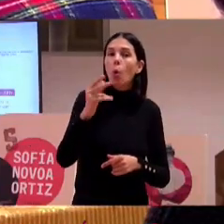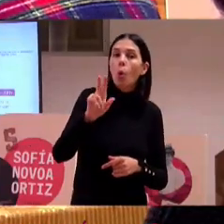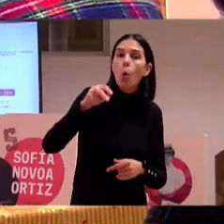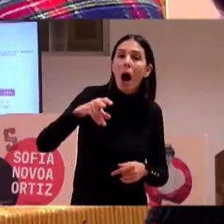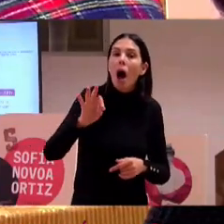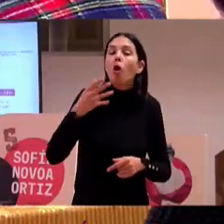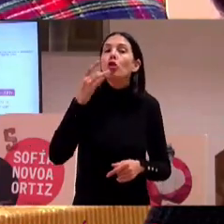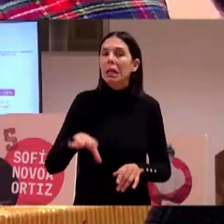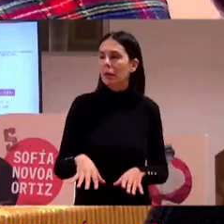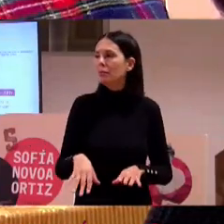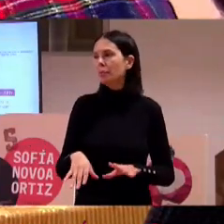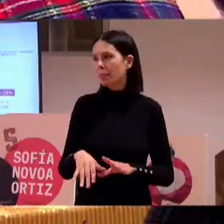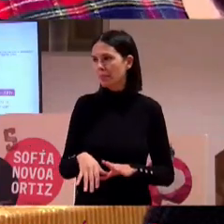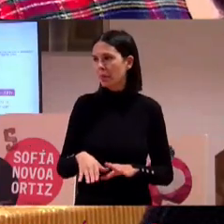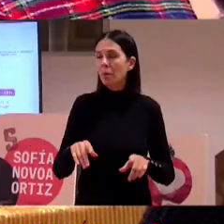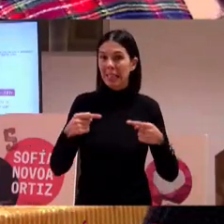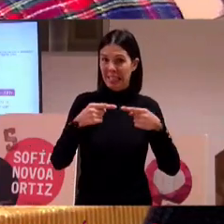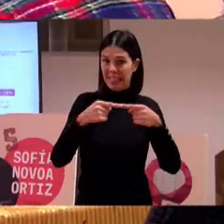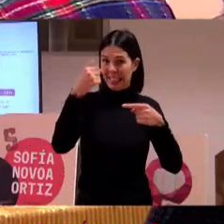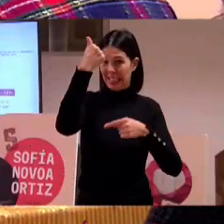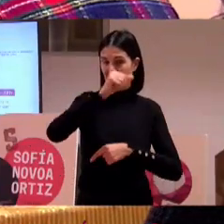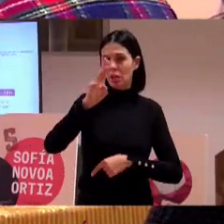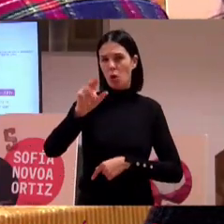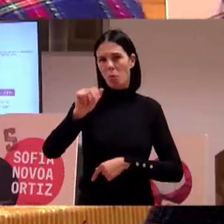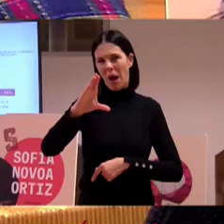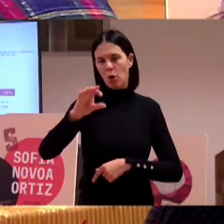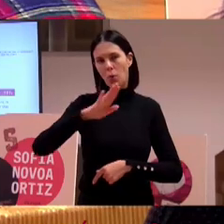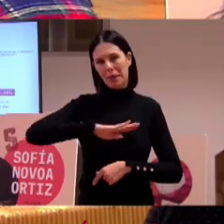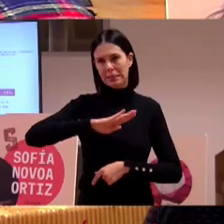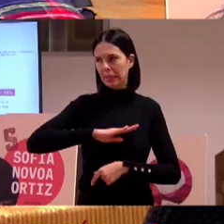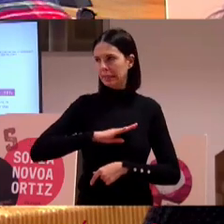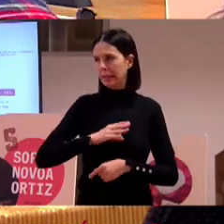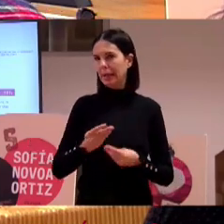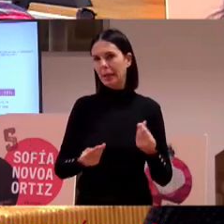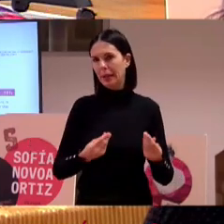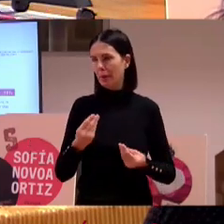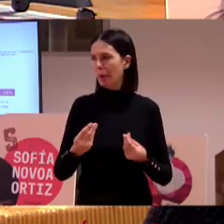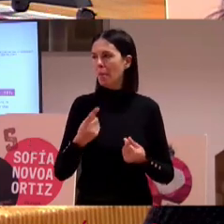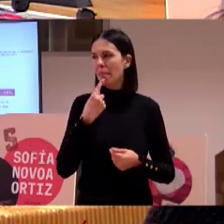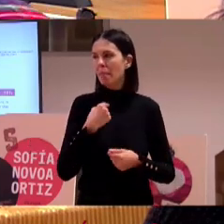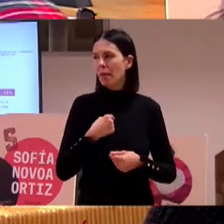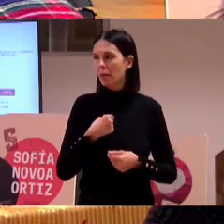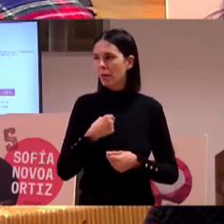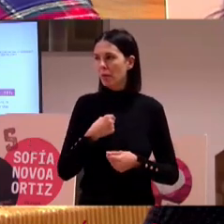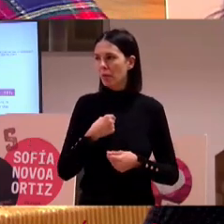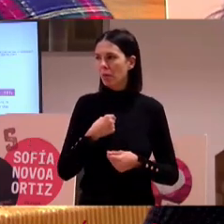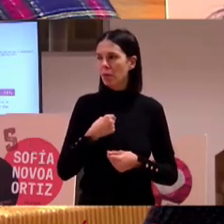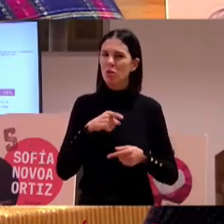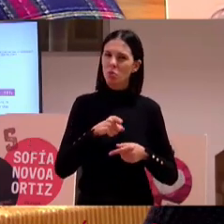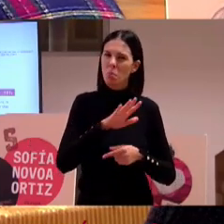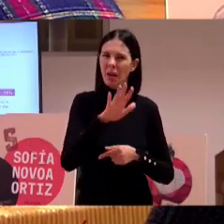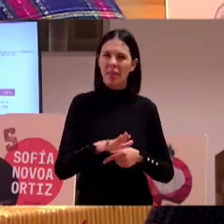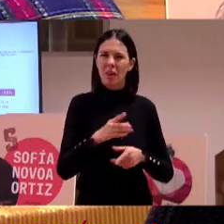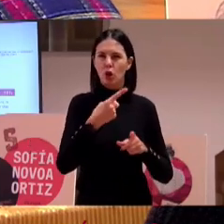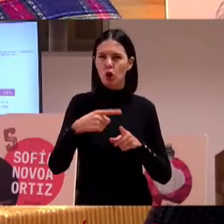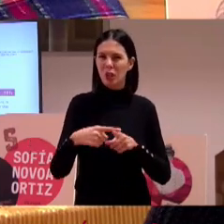y después, y bueno, y mi tío Paco, que era bastante el menos... Me dijo, es que esto me parece, son cosas